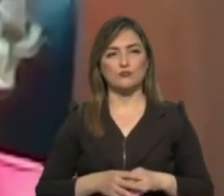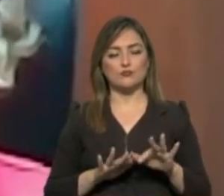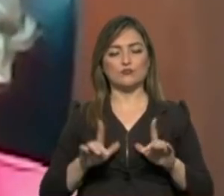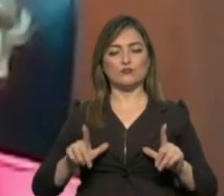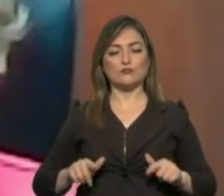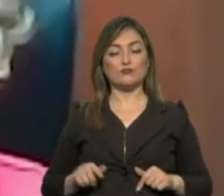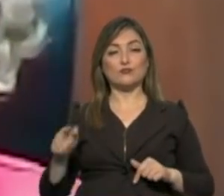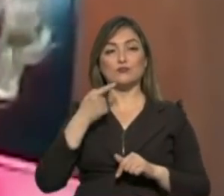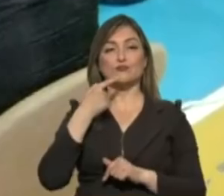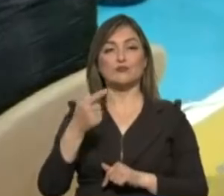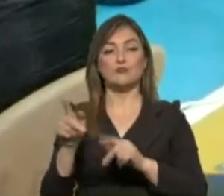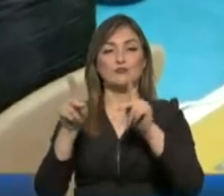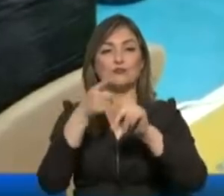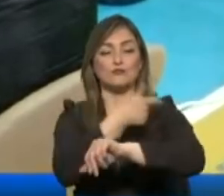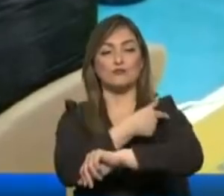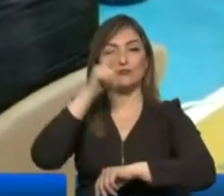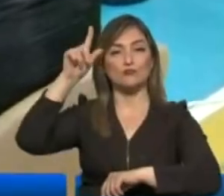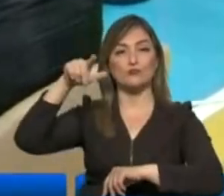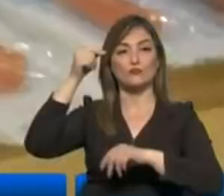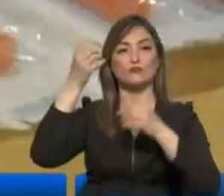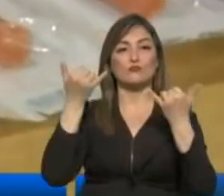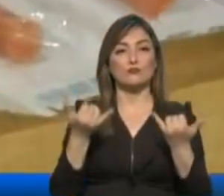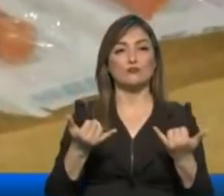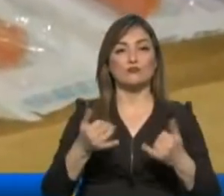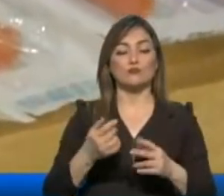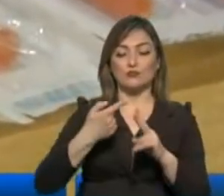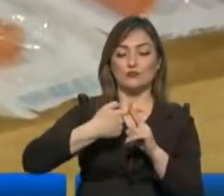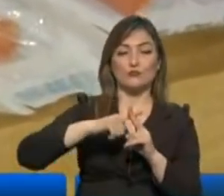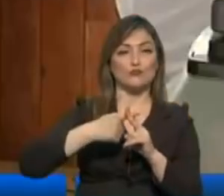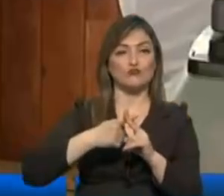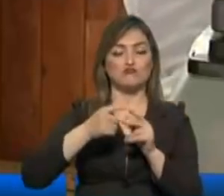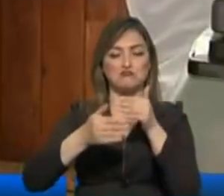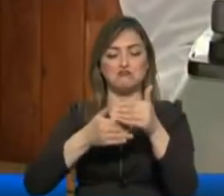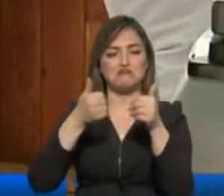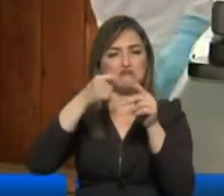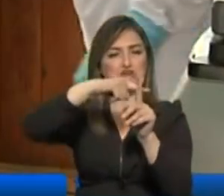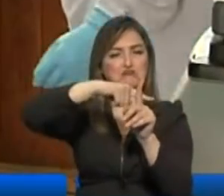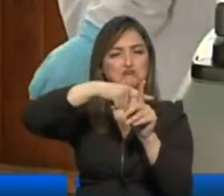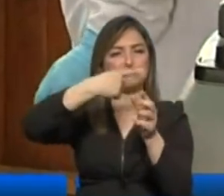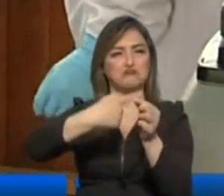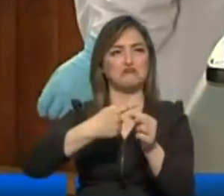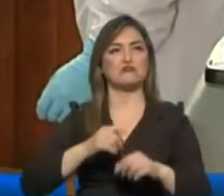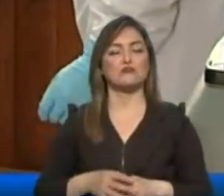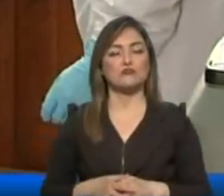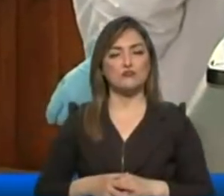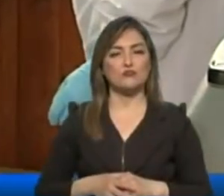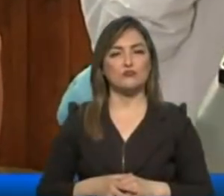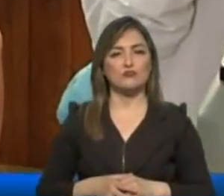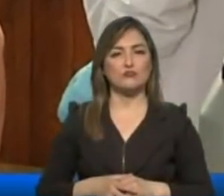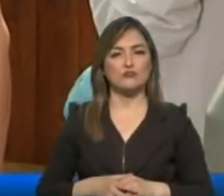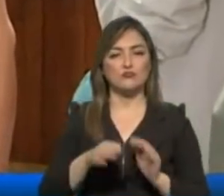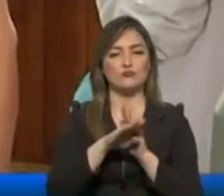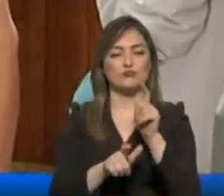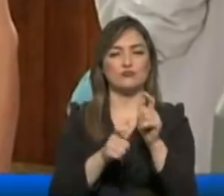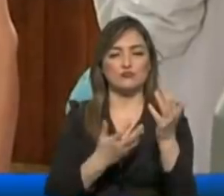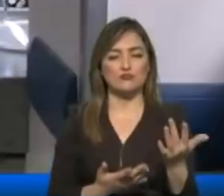de Salud indica que el plan de vacunación del gobierno hasta el momento empieza a hacer efecto en Quito. Manifiesta que también ha disminuido la